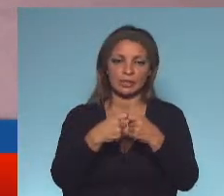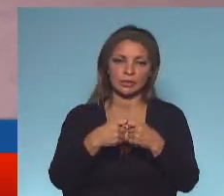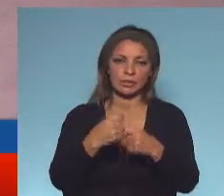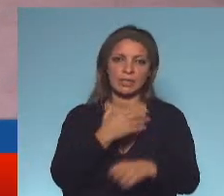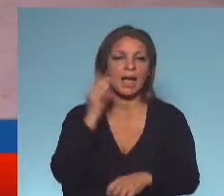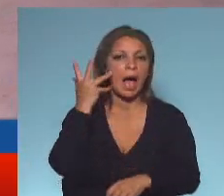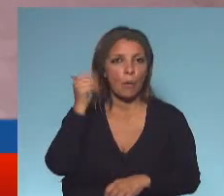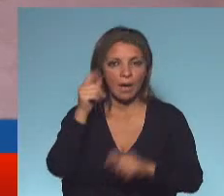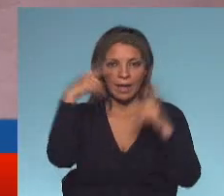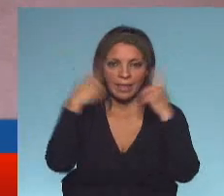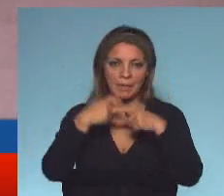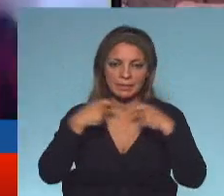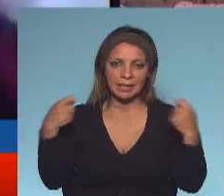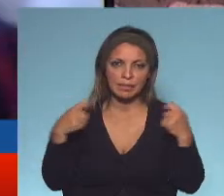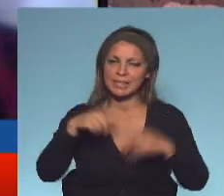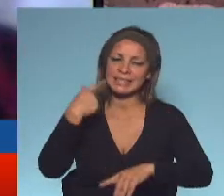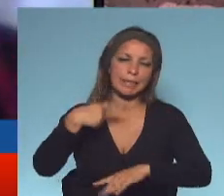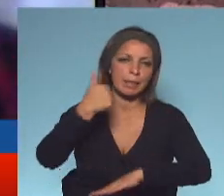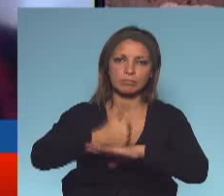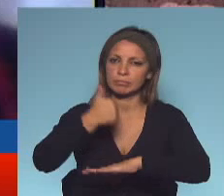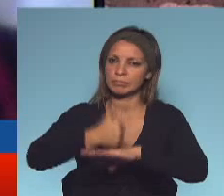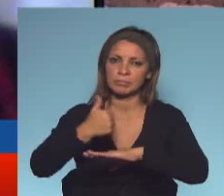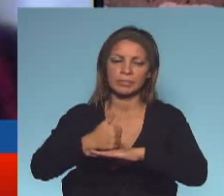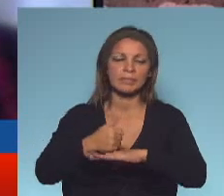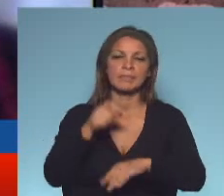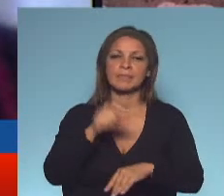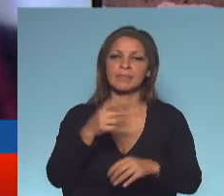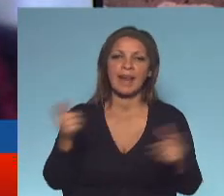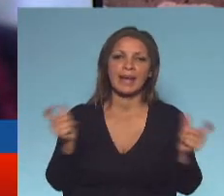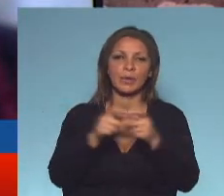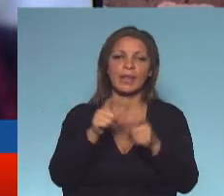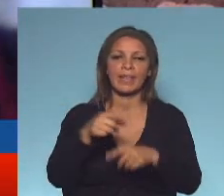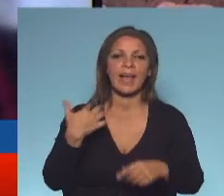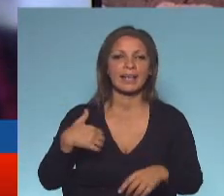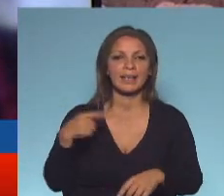de todos los encuentros de la Mesa Argentina contra el Hambre. Adelante, Estela.